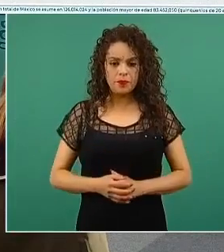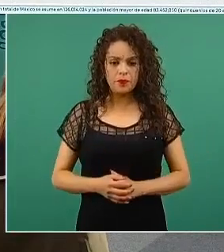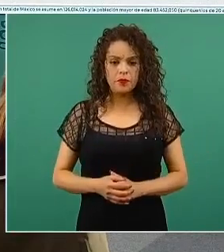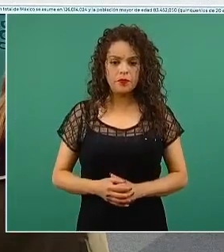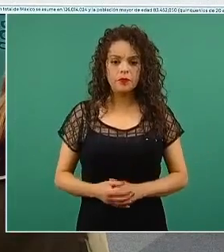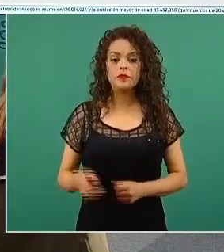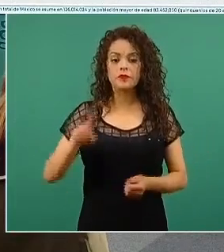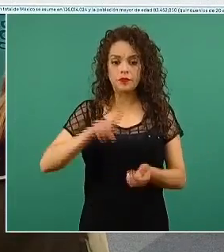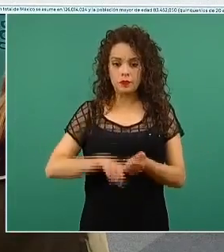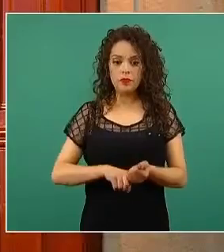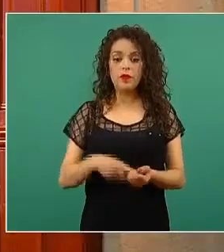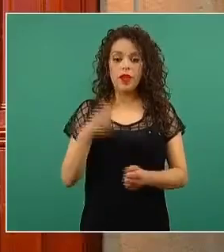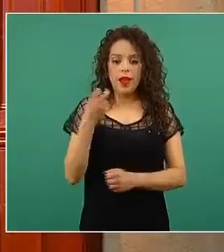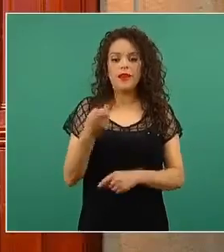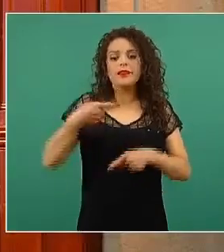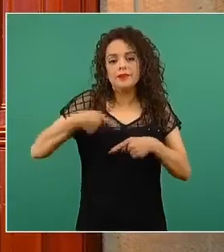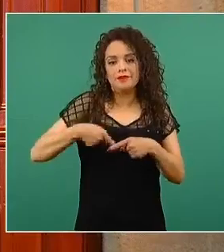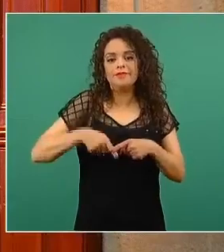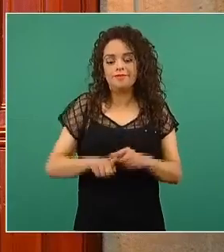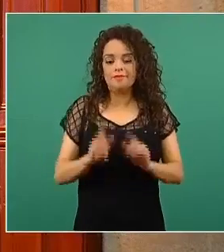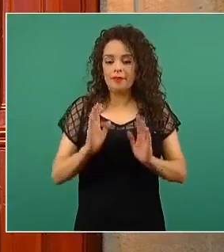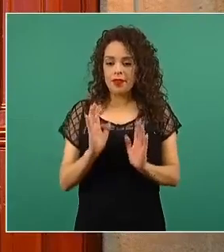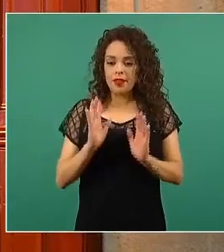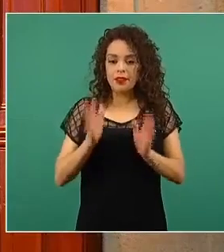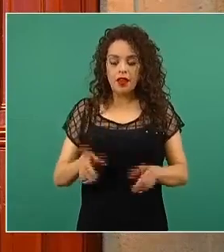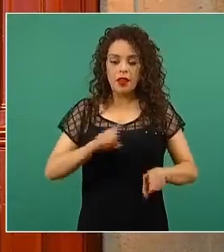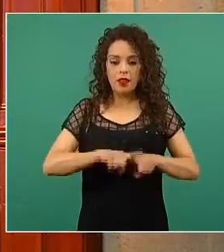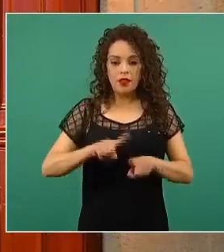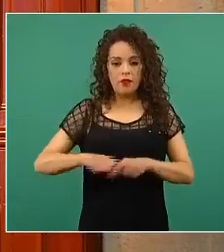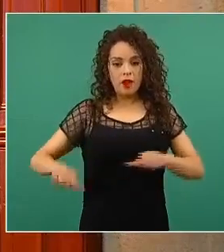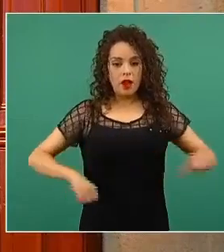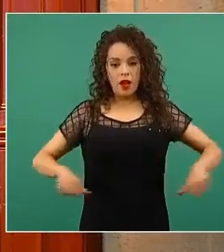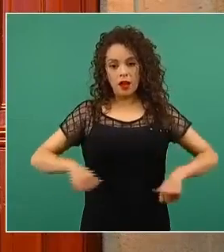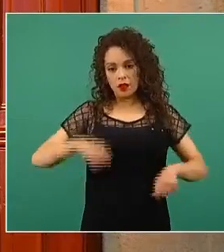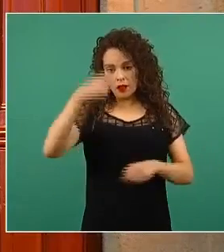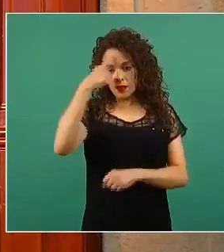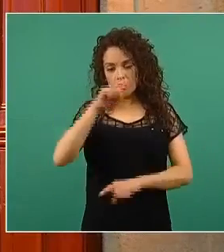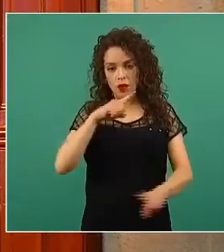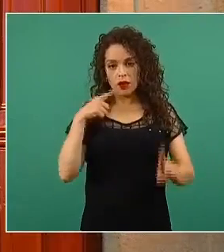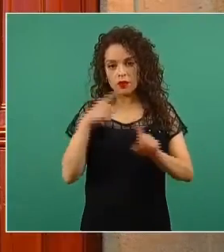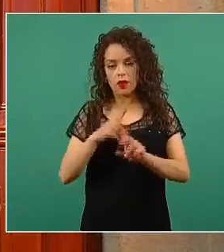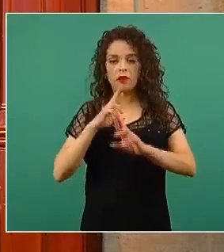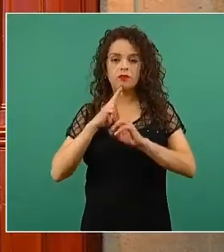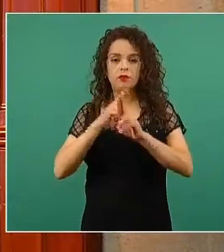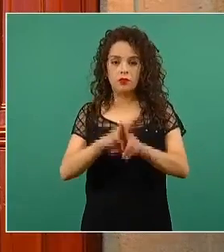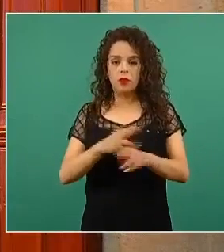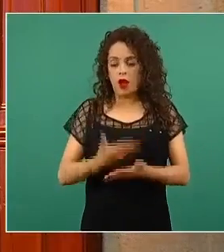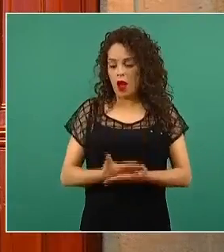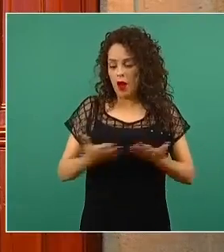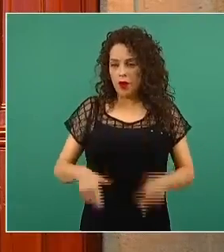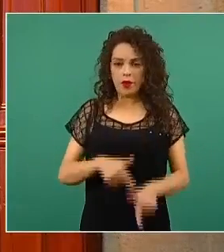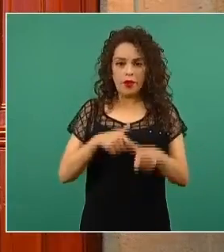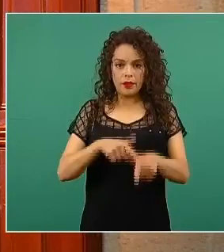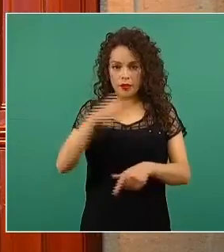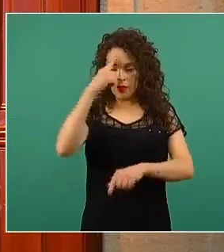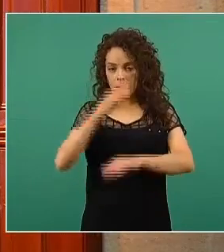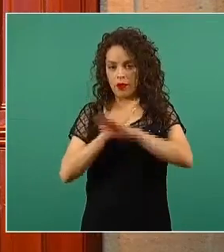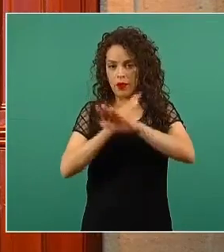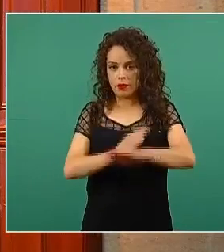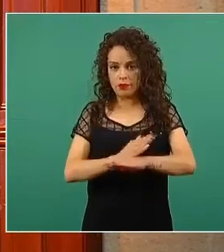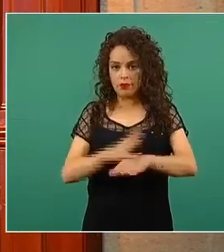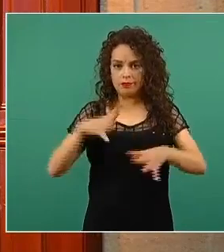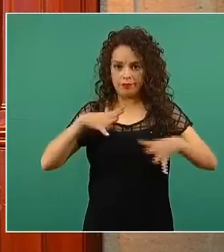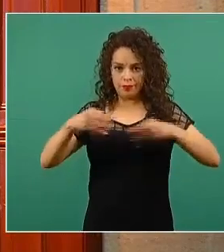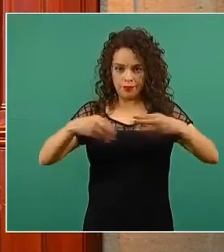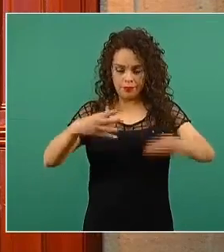marco legal para poder generar todas las acciones que en materia de respuesta se han realizado hasta el momento. Si vemos la siguiente,